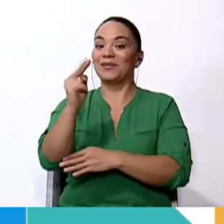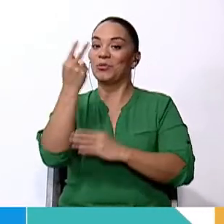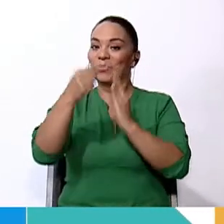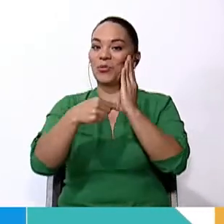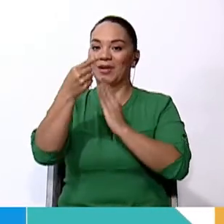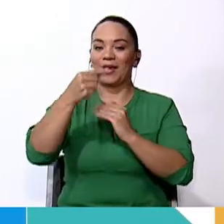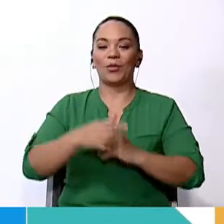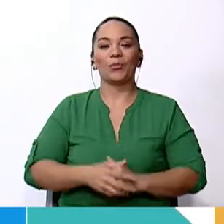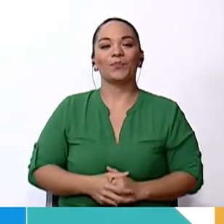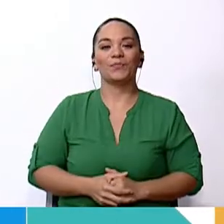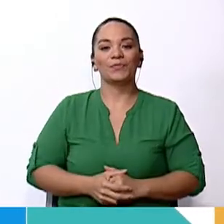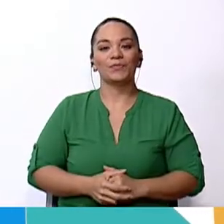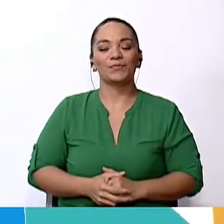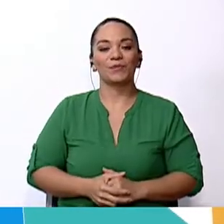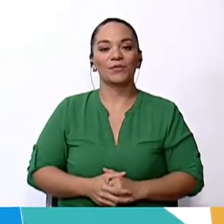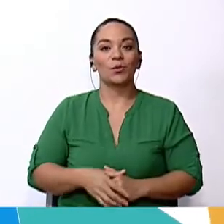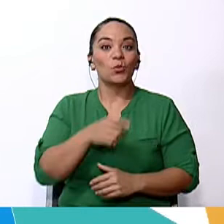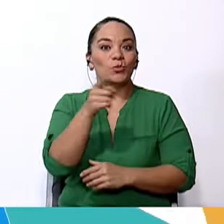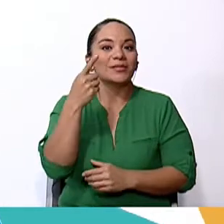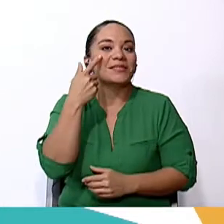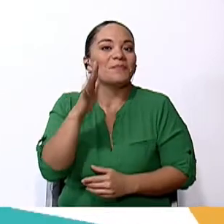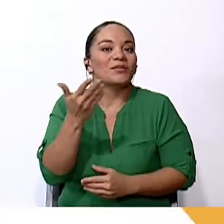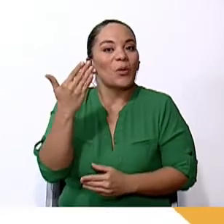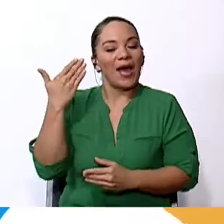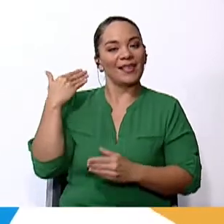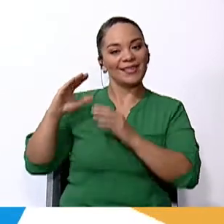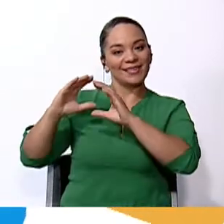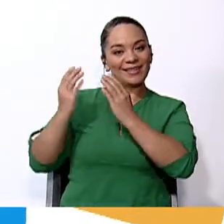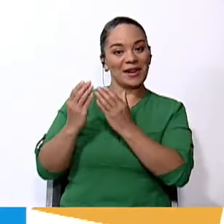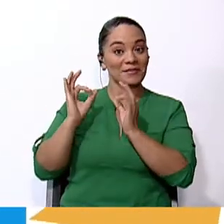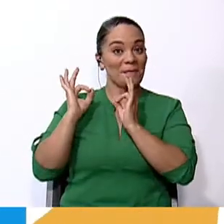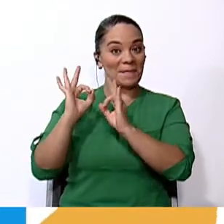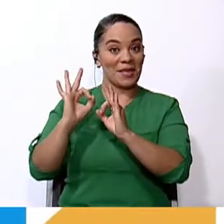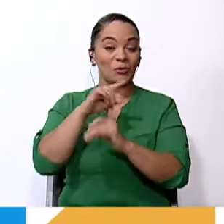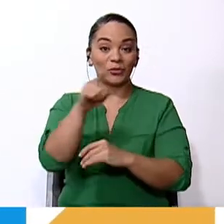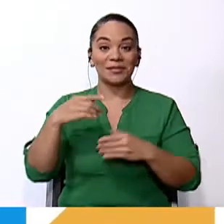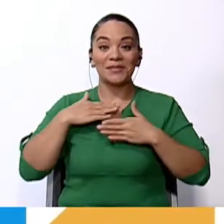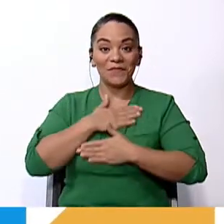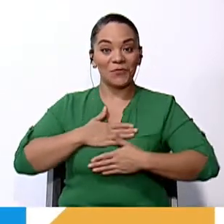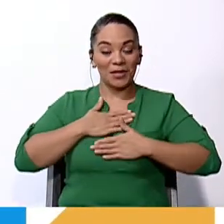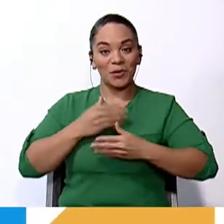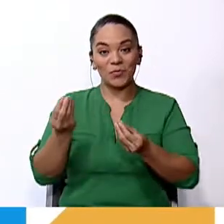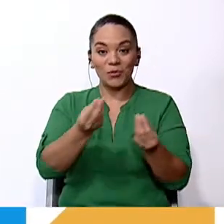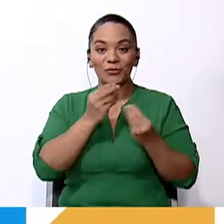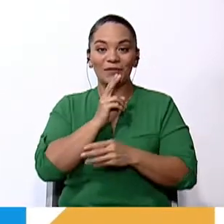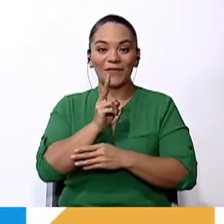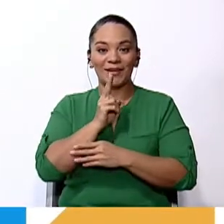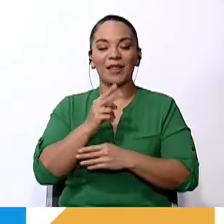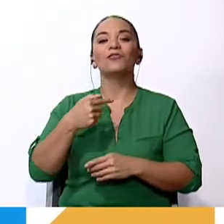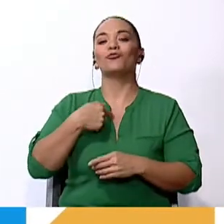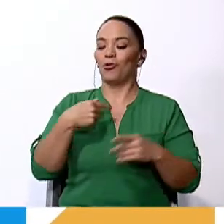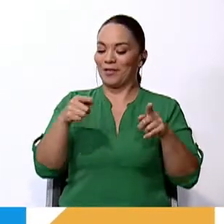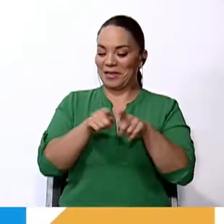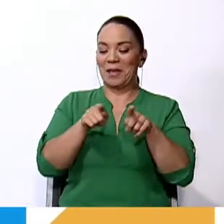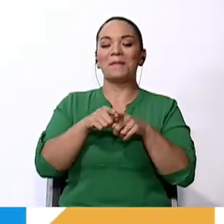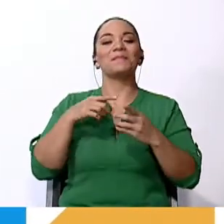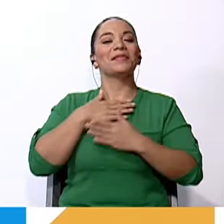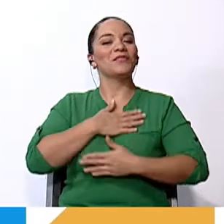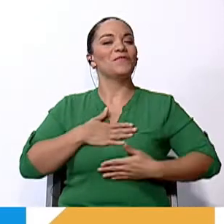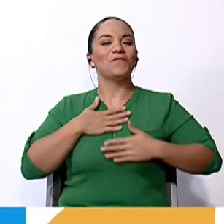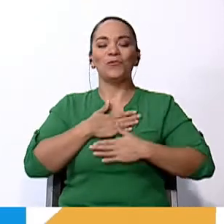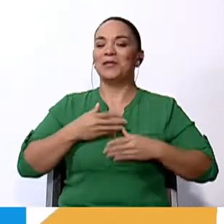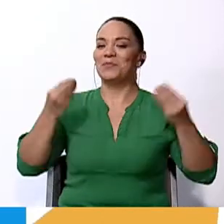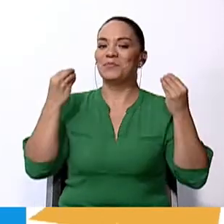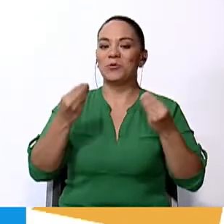año. Bueno, ¿qué les pareció la lección de la semana pasada? La disfrutamos mucho, ¿cierto? Yo también la disfruté montones